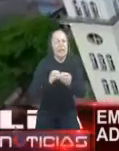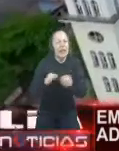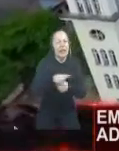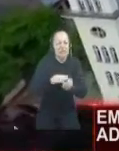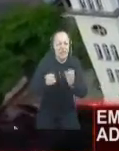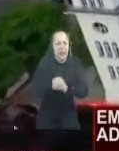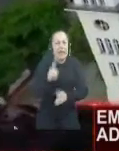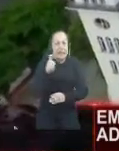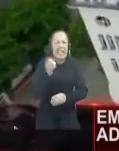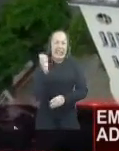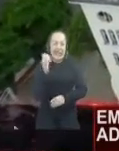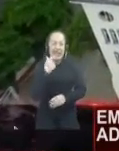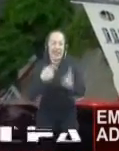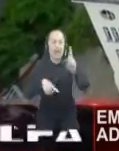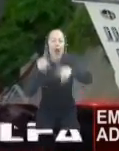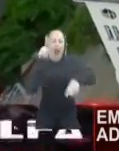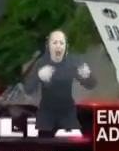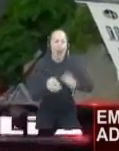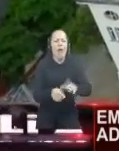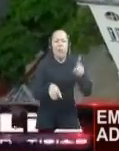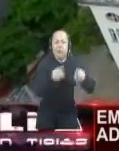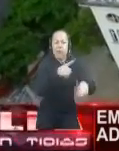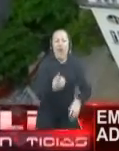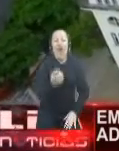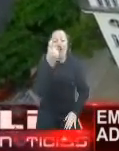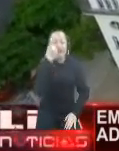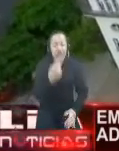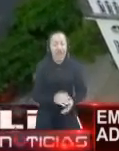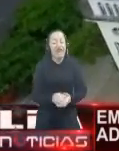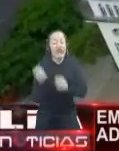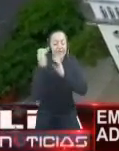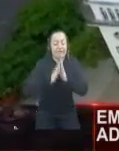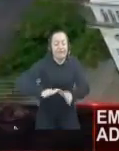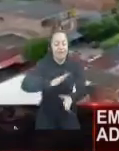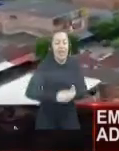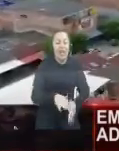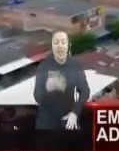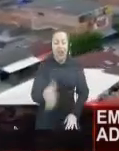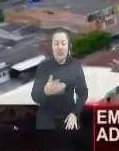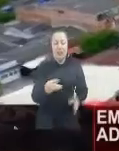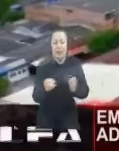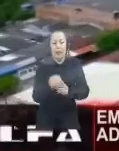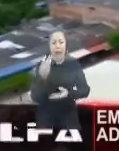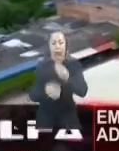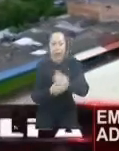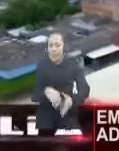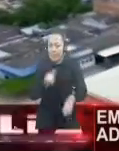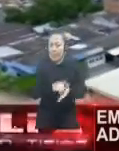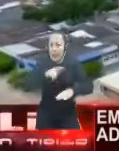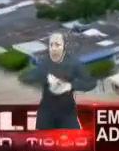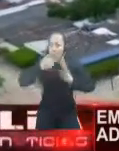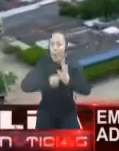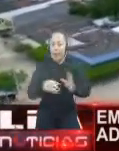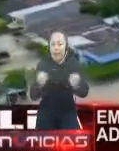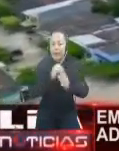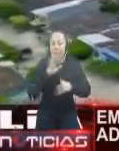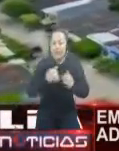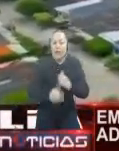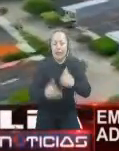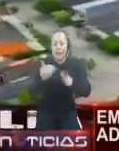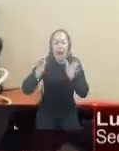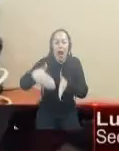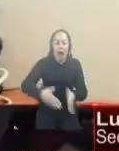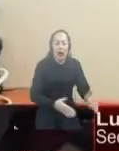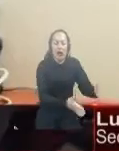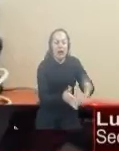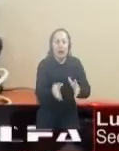6 de Enero, que tiene algunos pedazos que no están pavimentados. Diría yo que hacer la pavimentación inicialmente en lo que es vías,